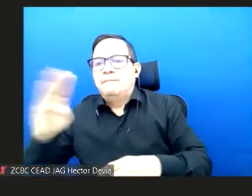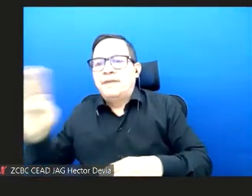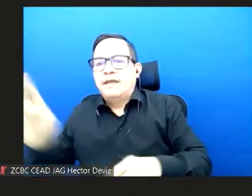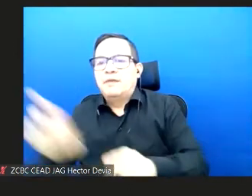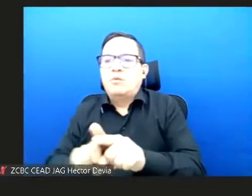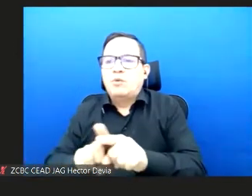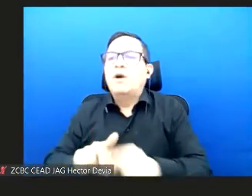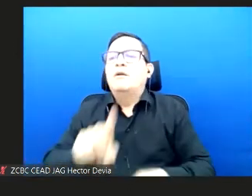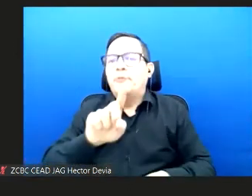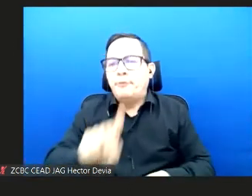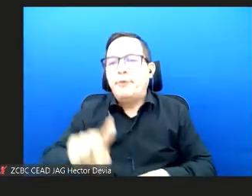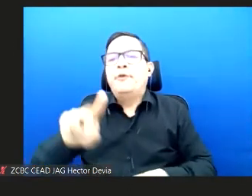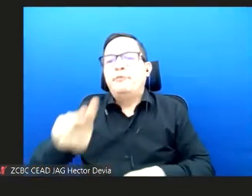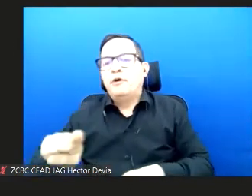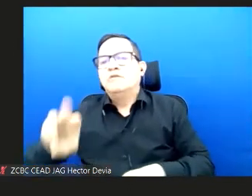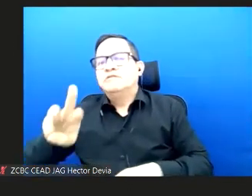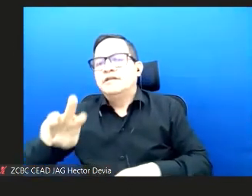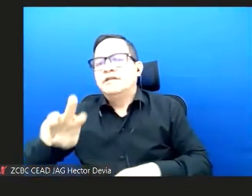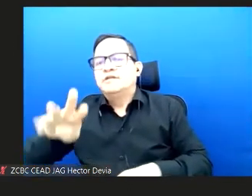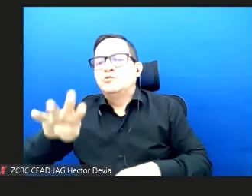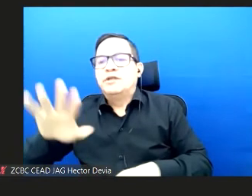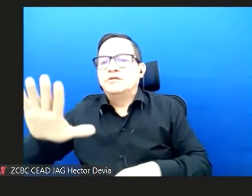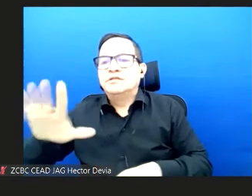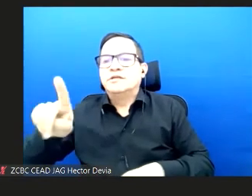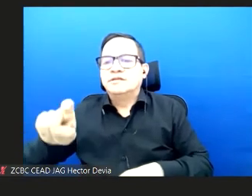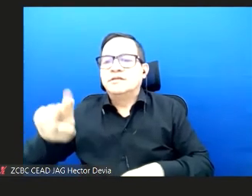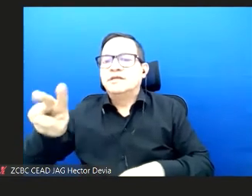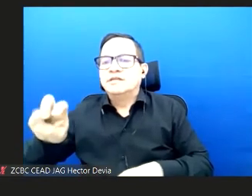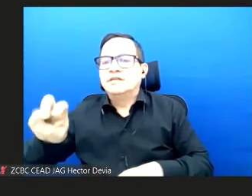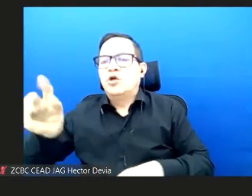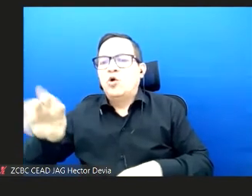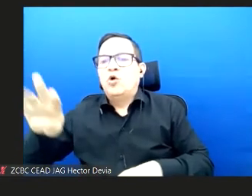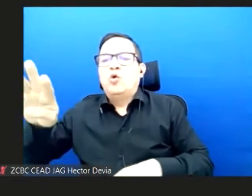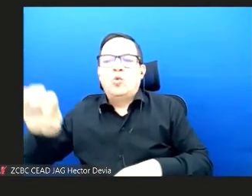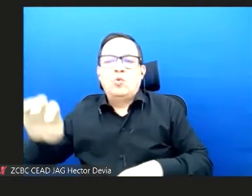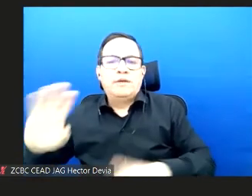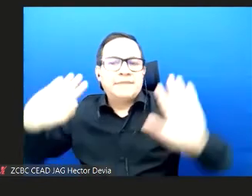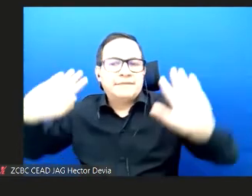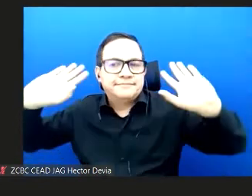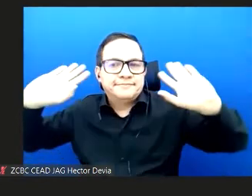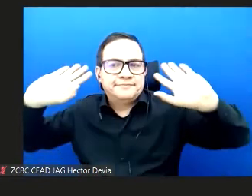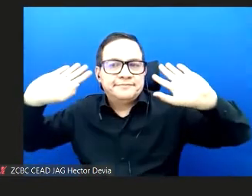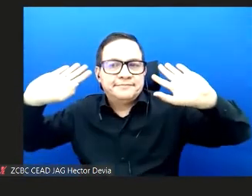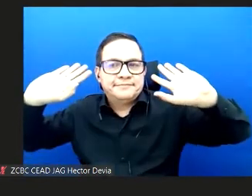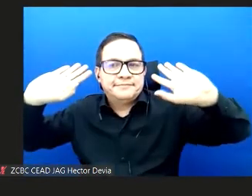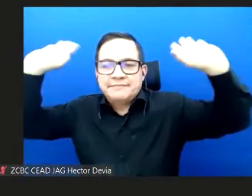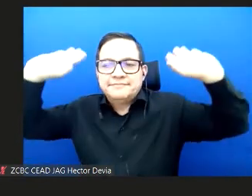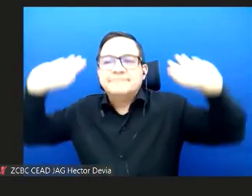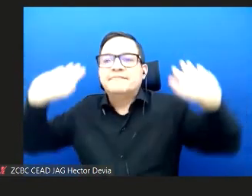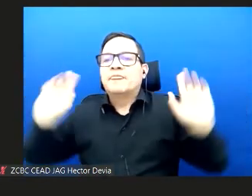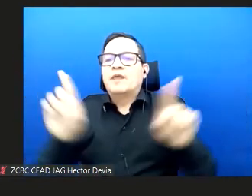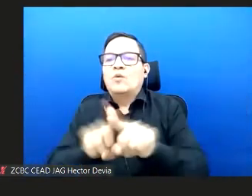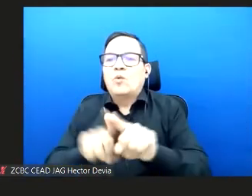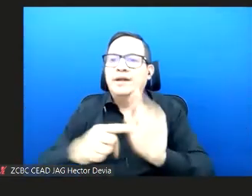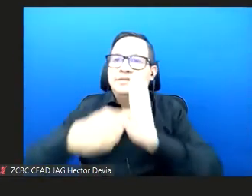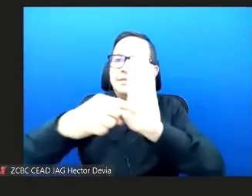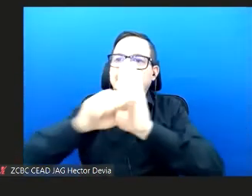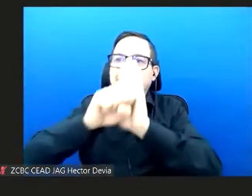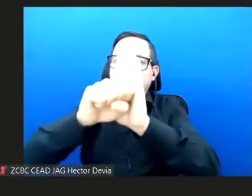3, 4, 5, 6, 7, 8, 9. ¿Sí? Básicamente, esa sería como la representación de la